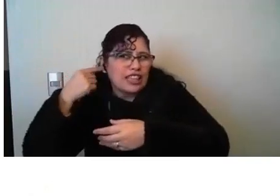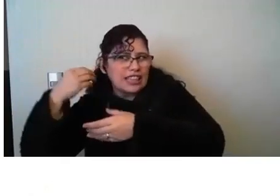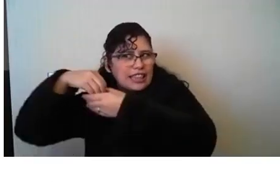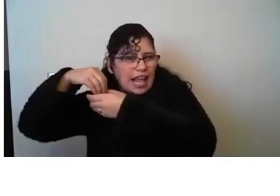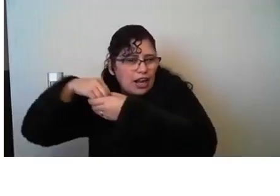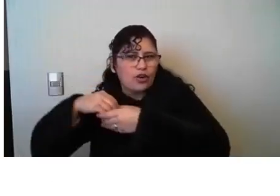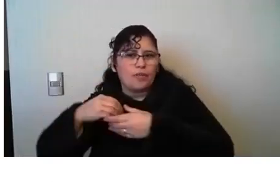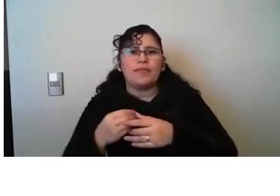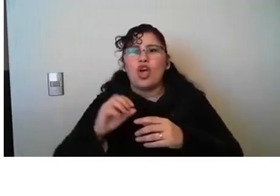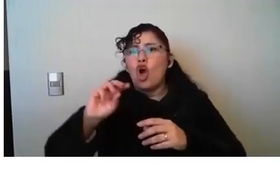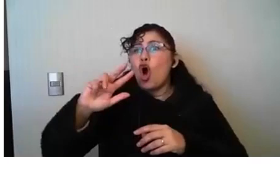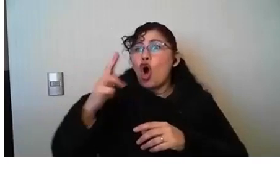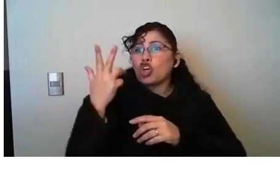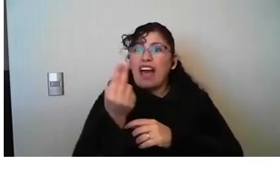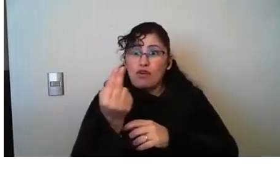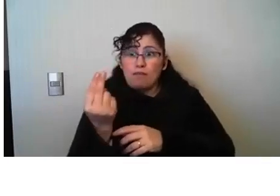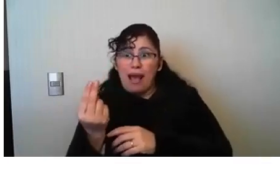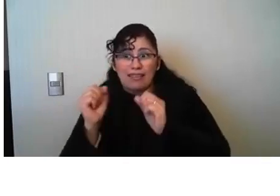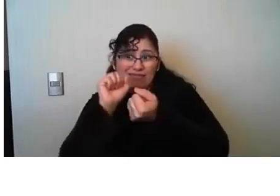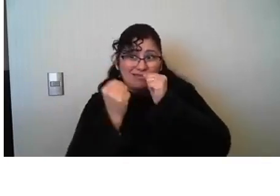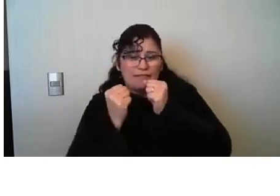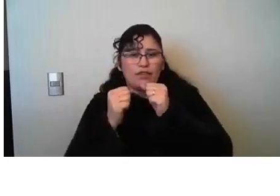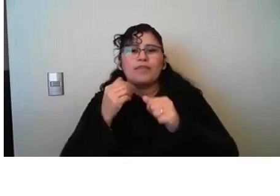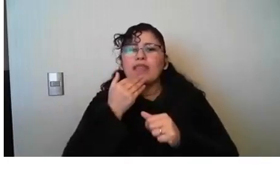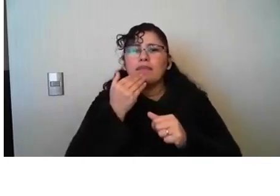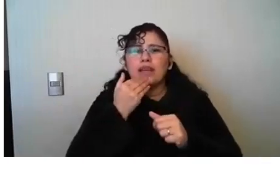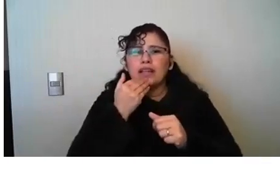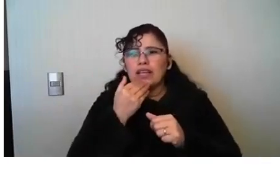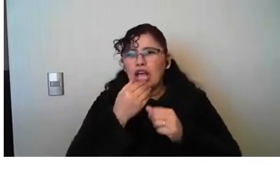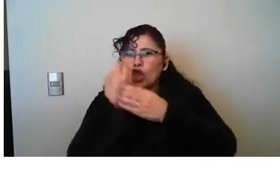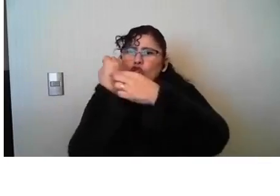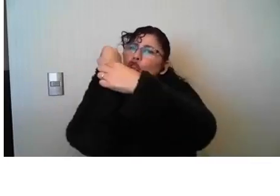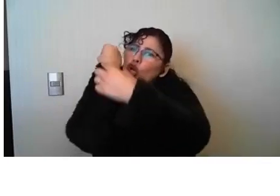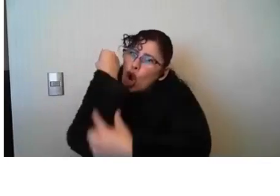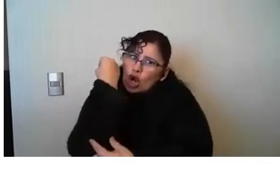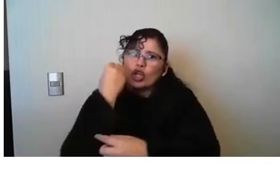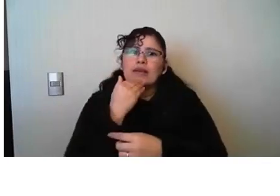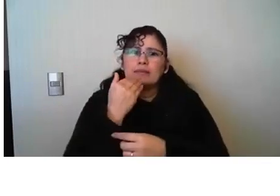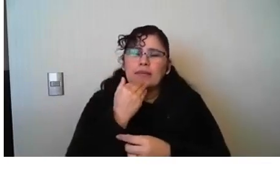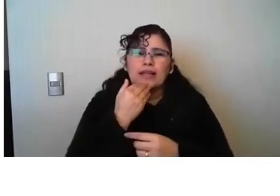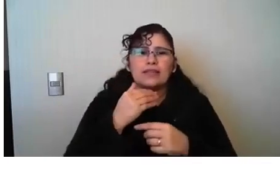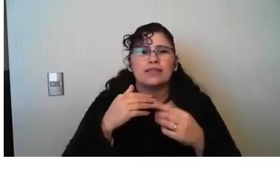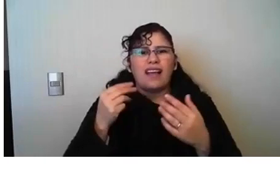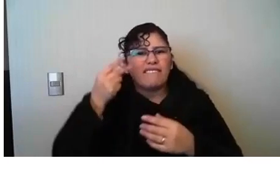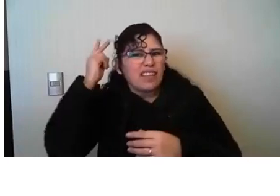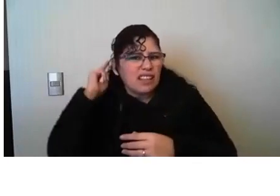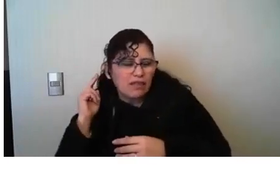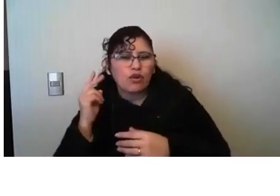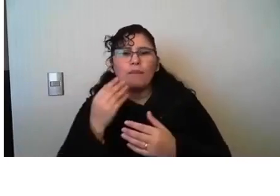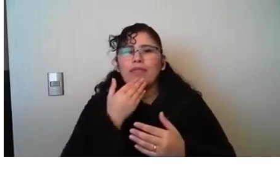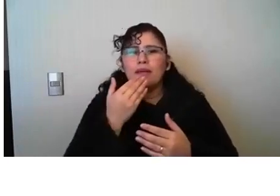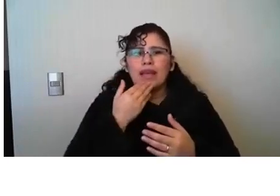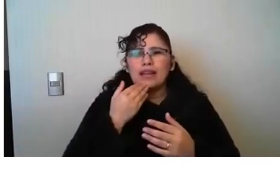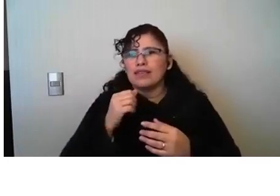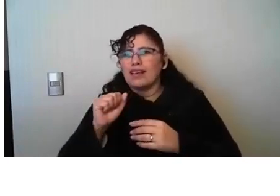craneano, el tronco encefálico con el complejo de núcleos vestibulares, el cerebelo con el